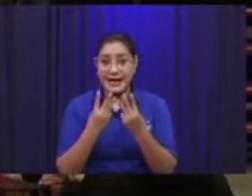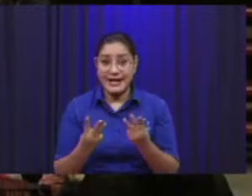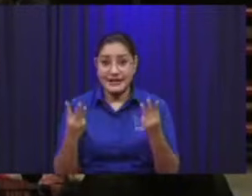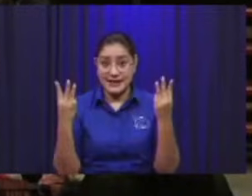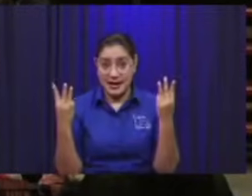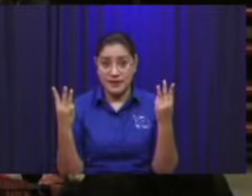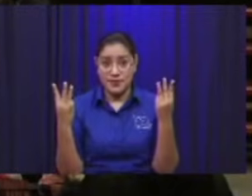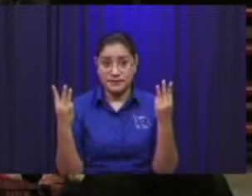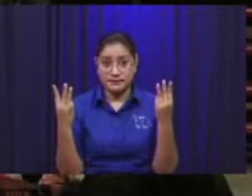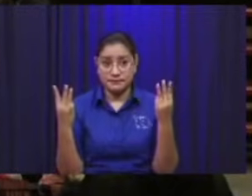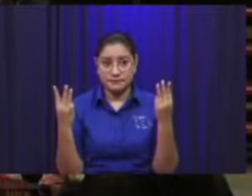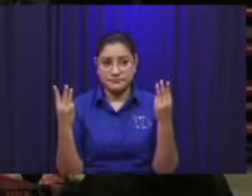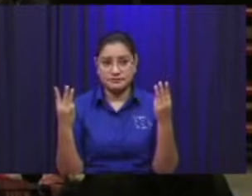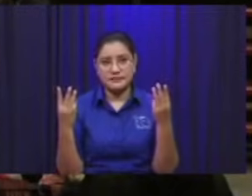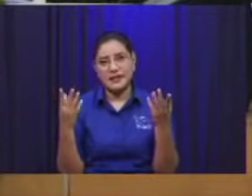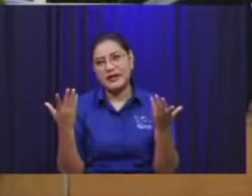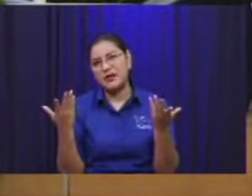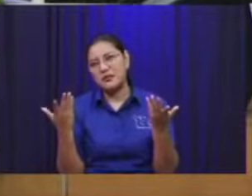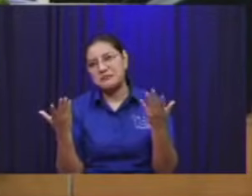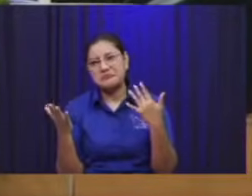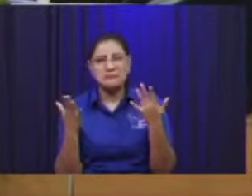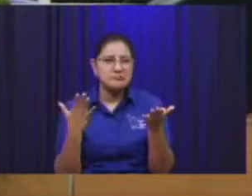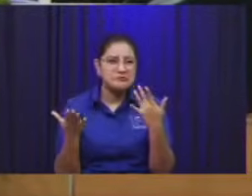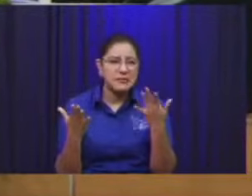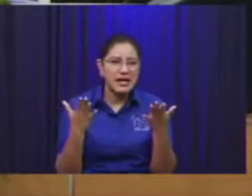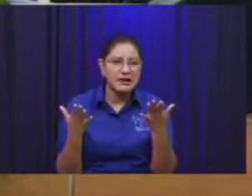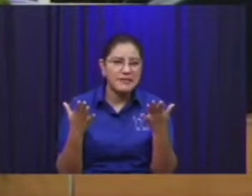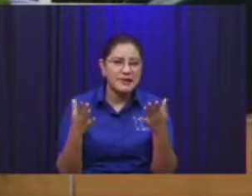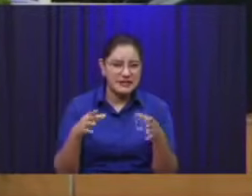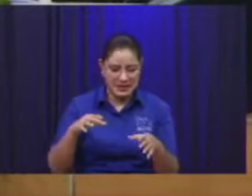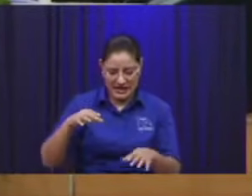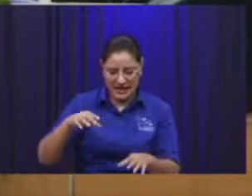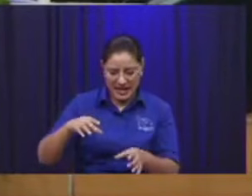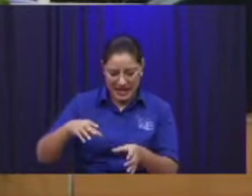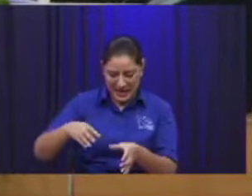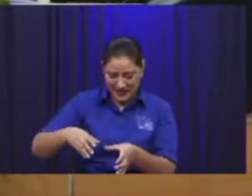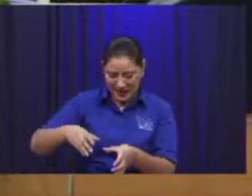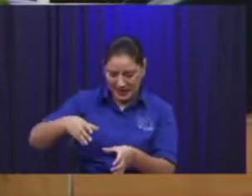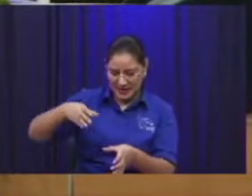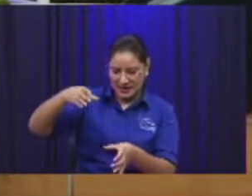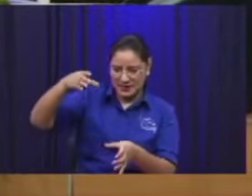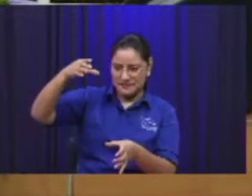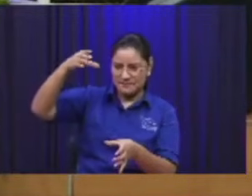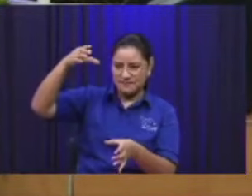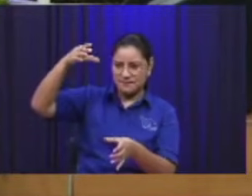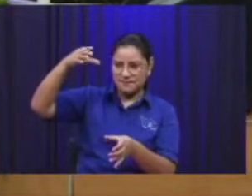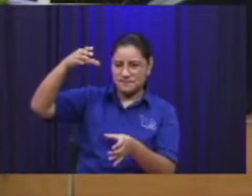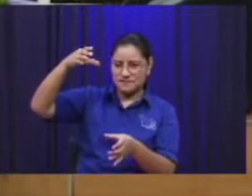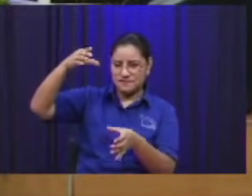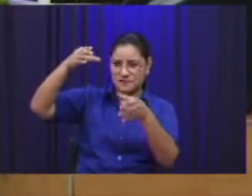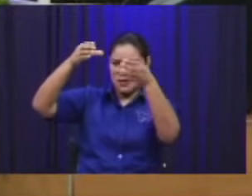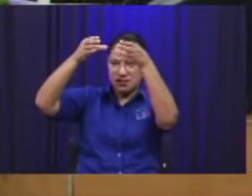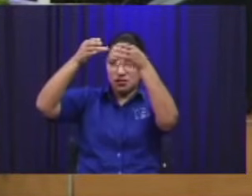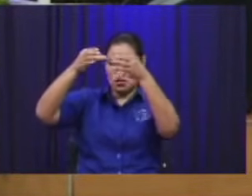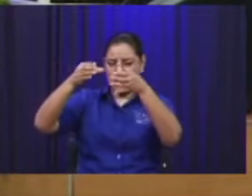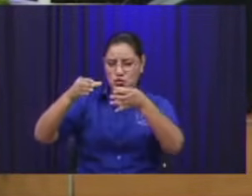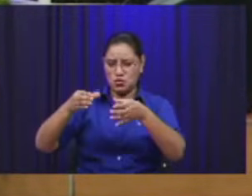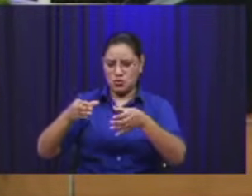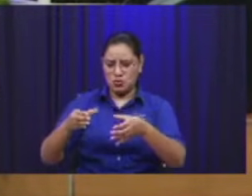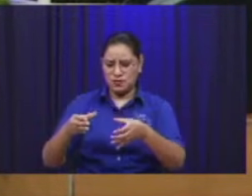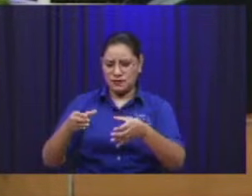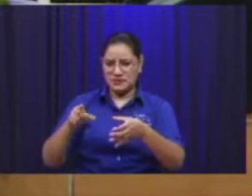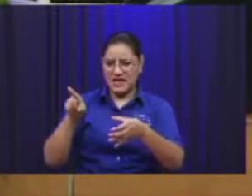usted cree que le lleva un de tunte de oro a 1 a 1 de orfebre ahora y le